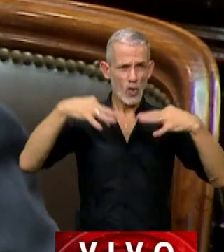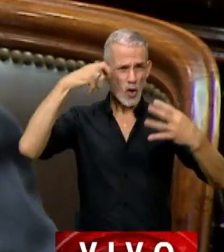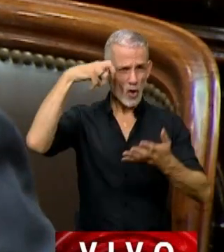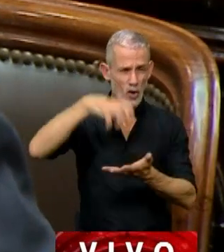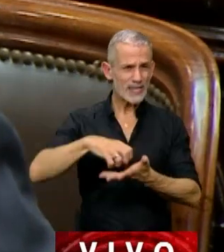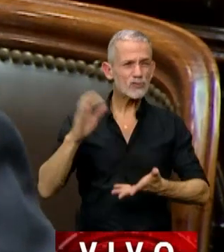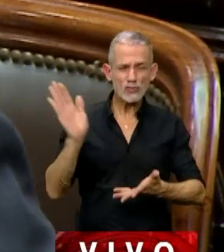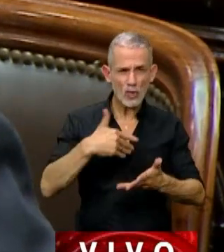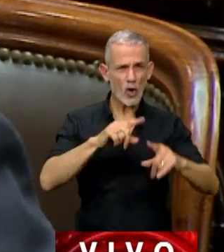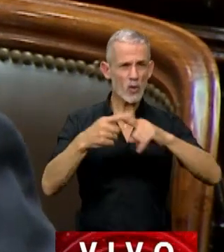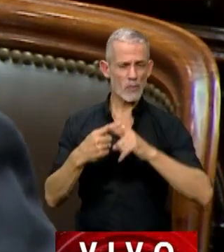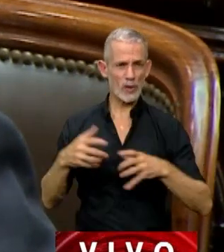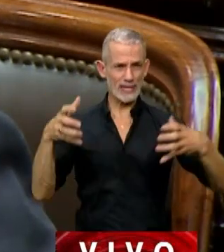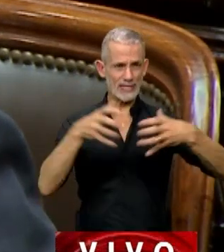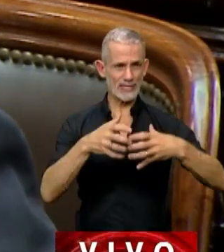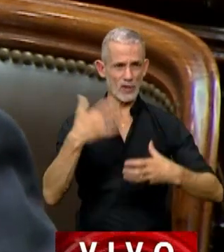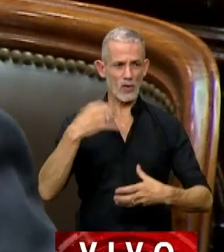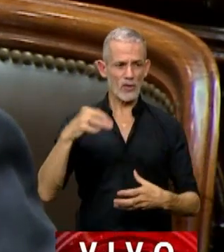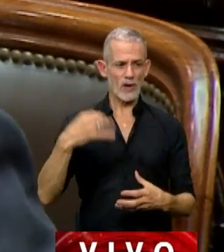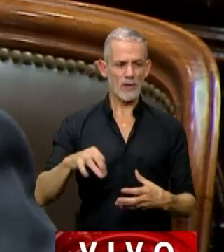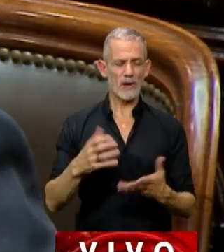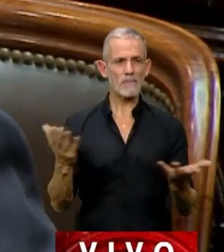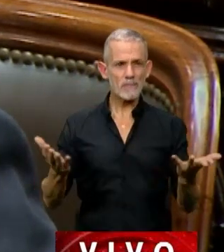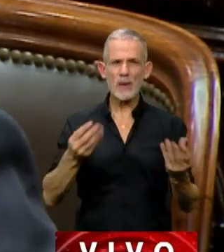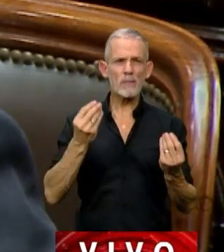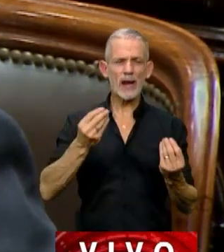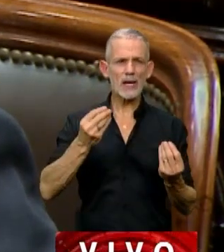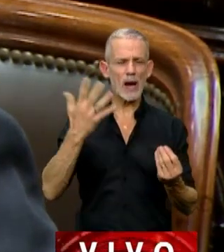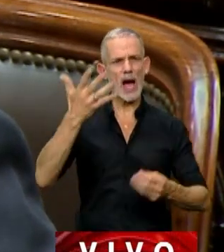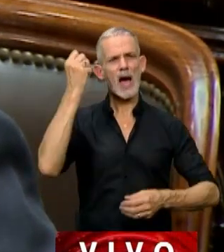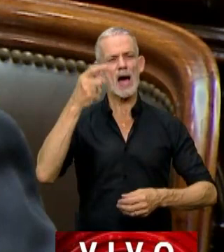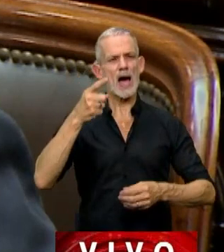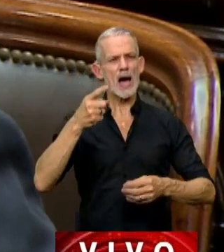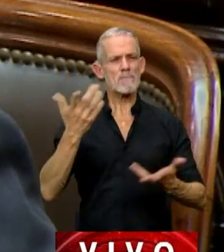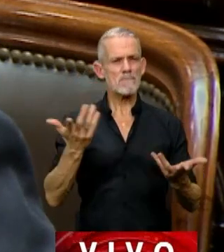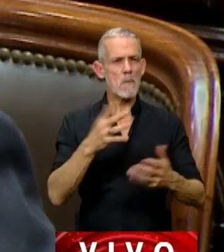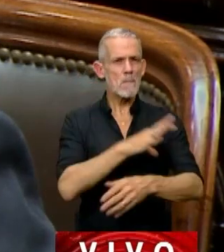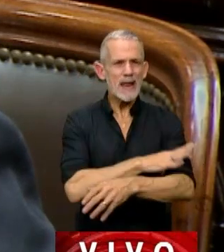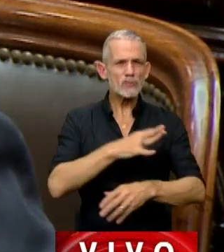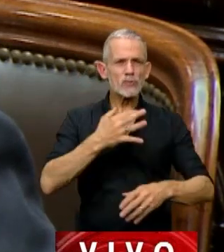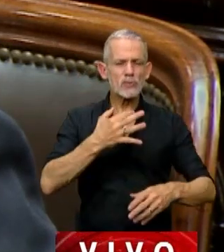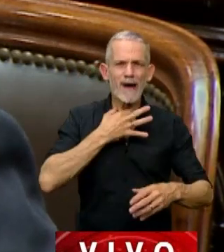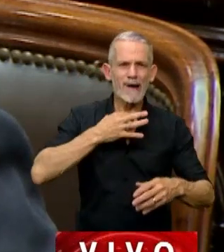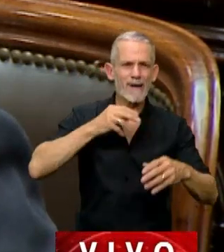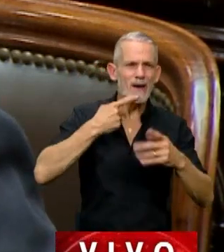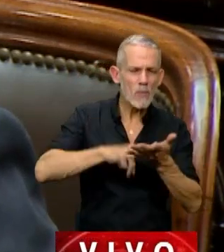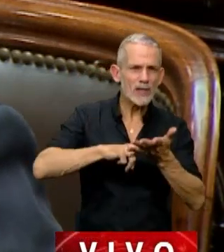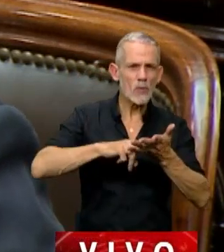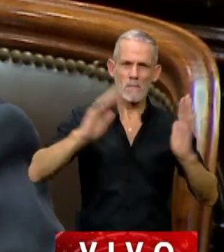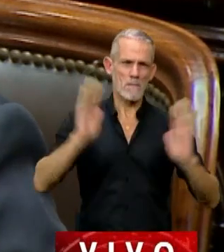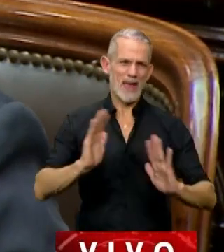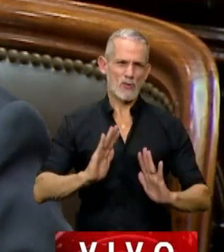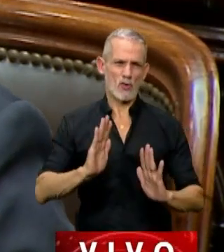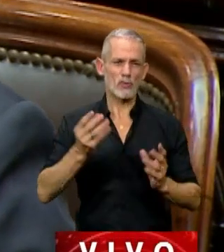parlamentarias, de todas las fuerzas políticas, por tratar de lograr la presión tributaria menor posible que alcance